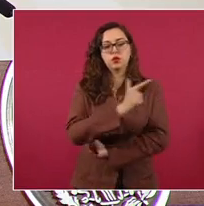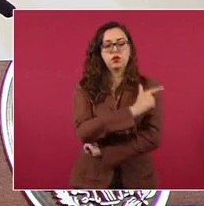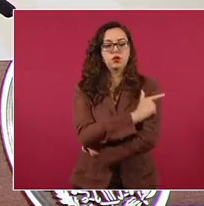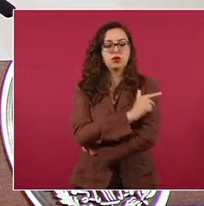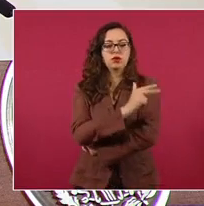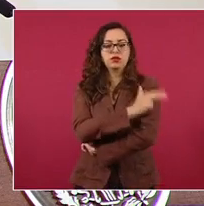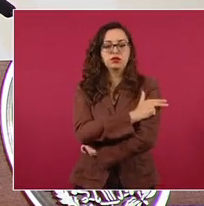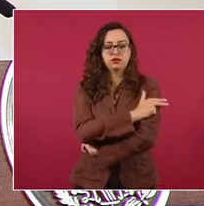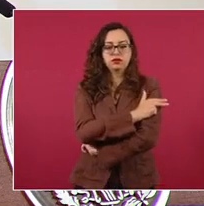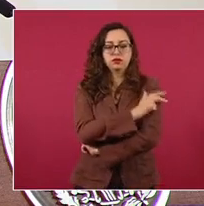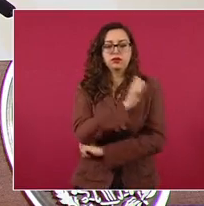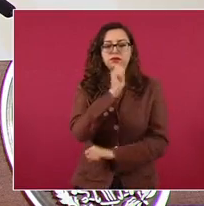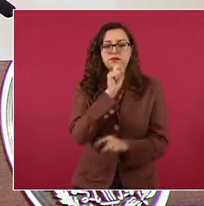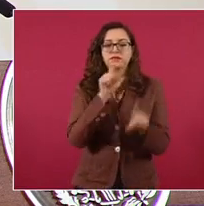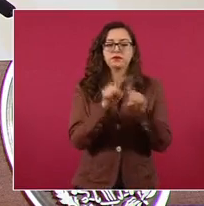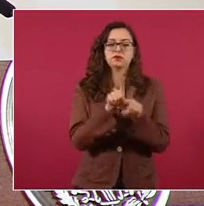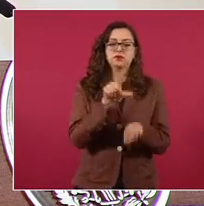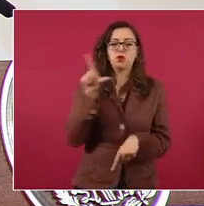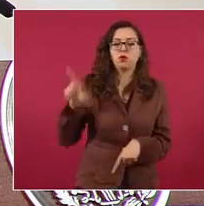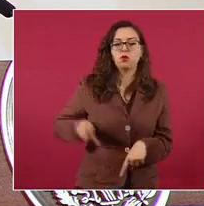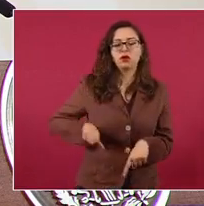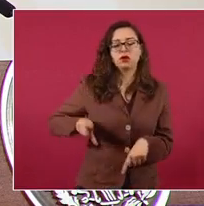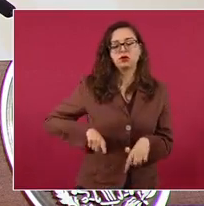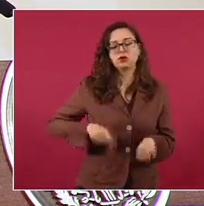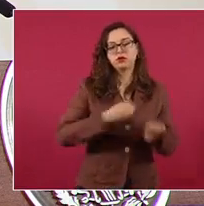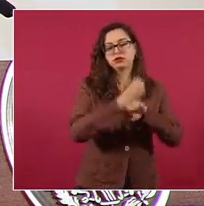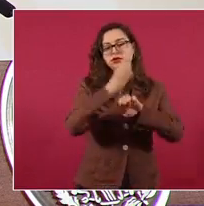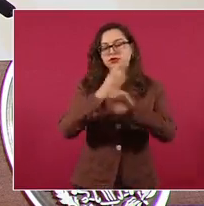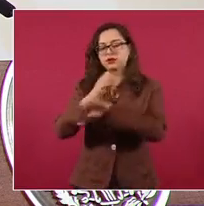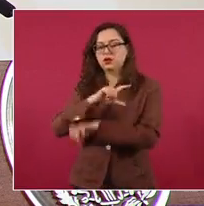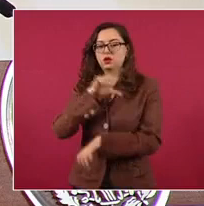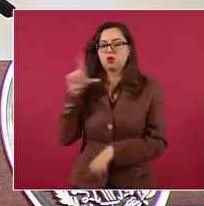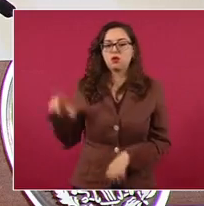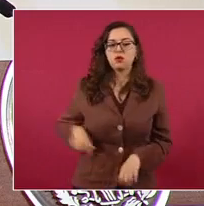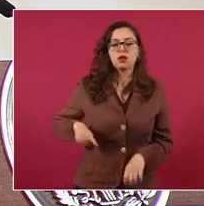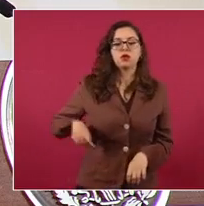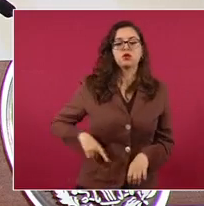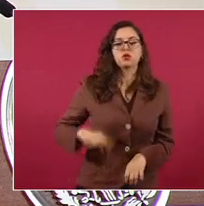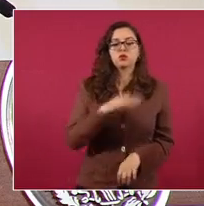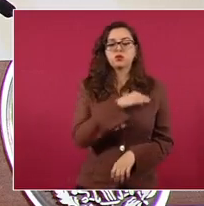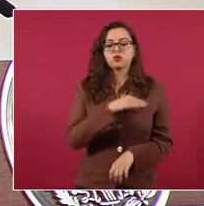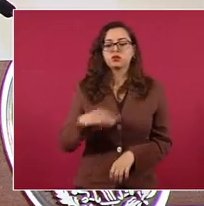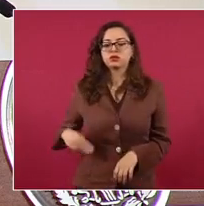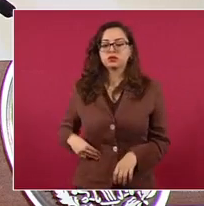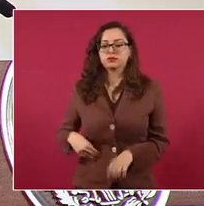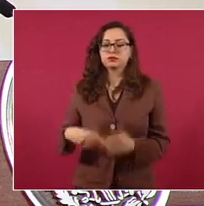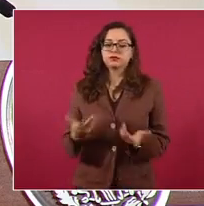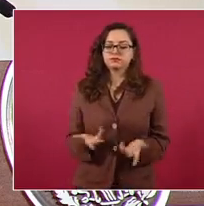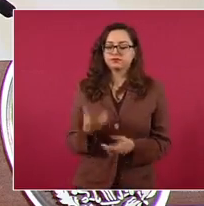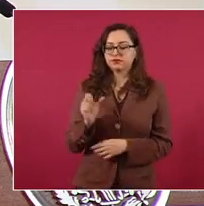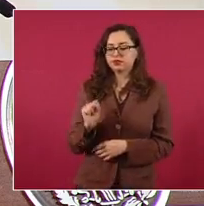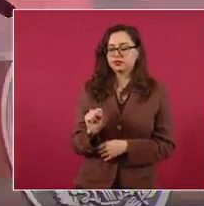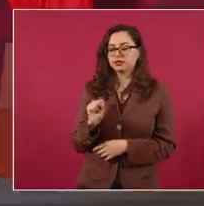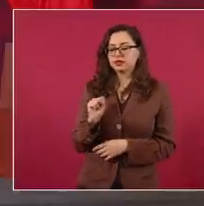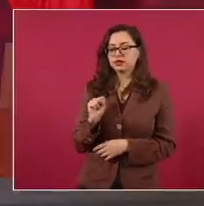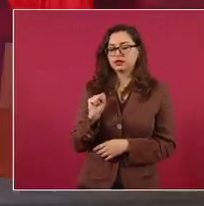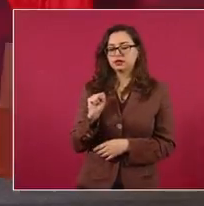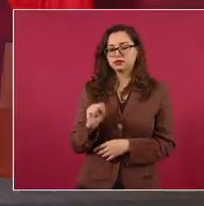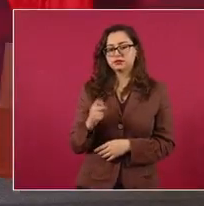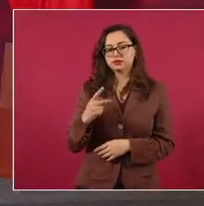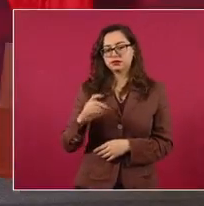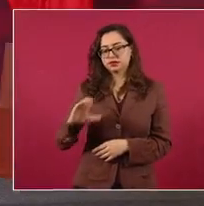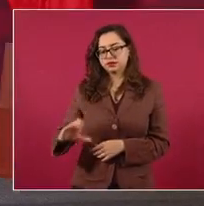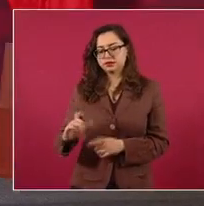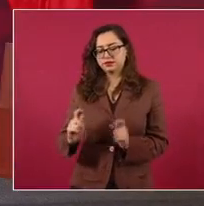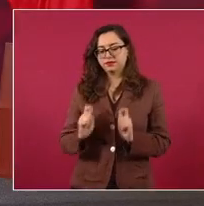Nacional y los gobiernos estatales y municipales, y también pues el equipo de la Secretaría, como decíamos,